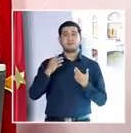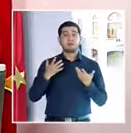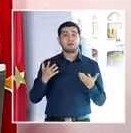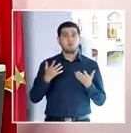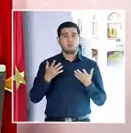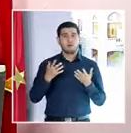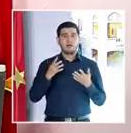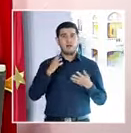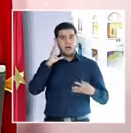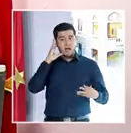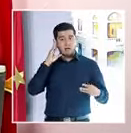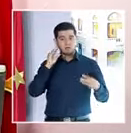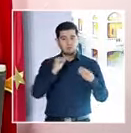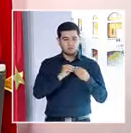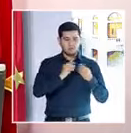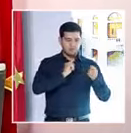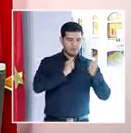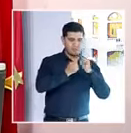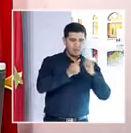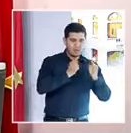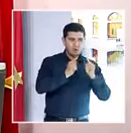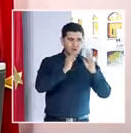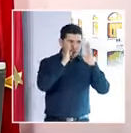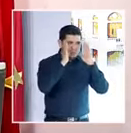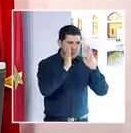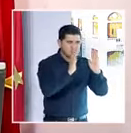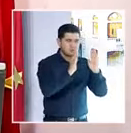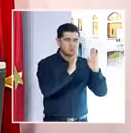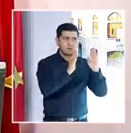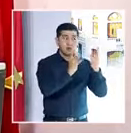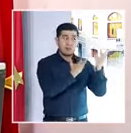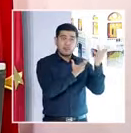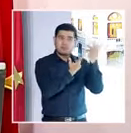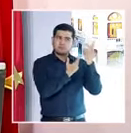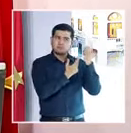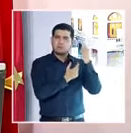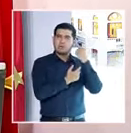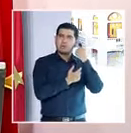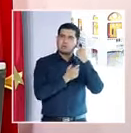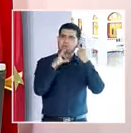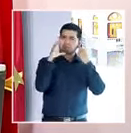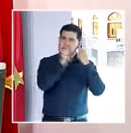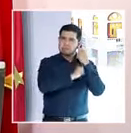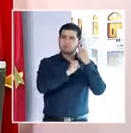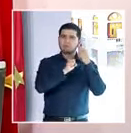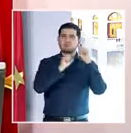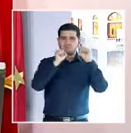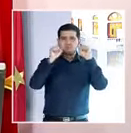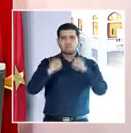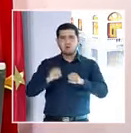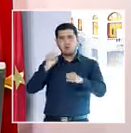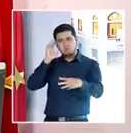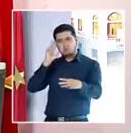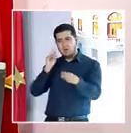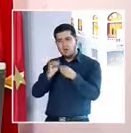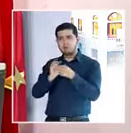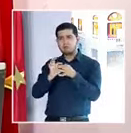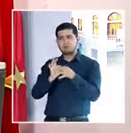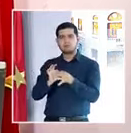diálogo, la concertación y la escucha logramos entre todos ponernos de acuerdo.